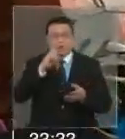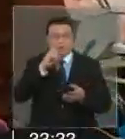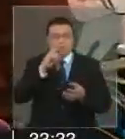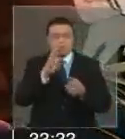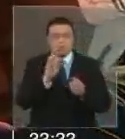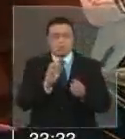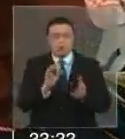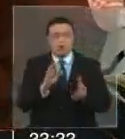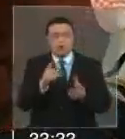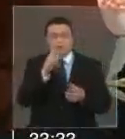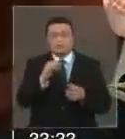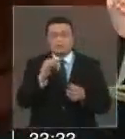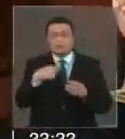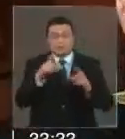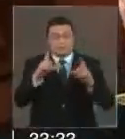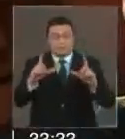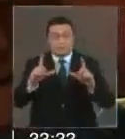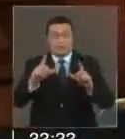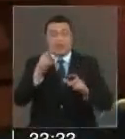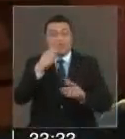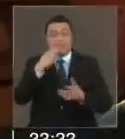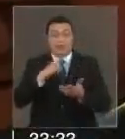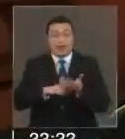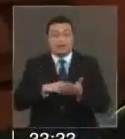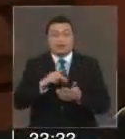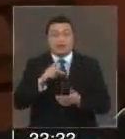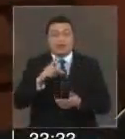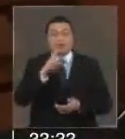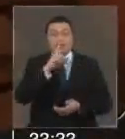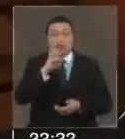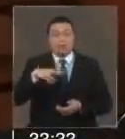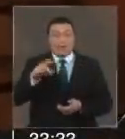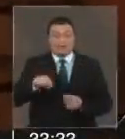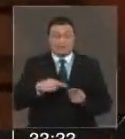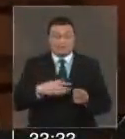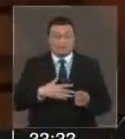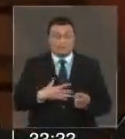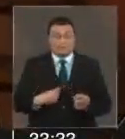digo, hay una en un texto de Cartas para Tomás que dice...